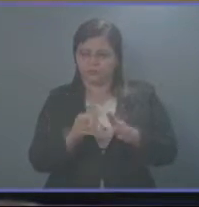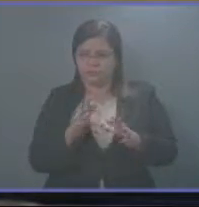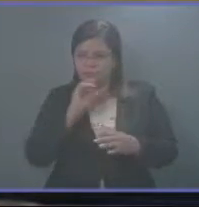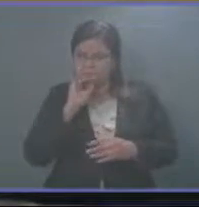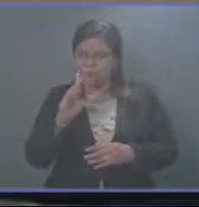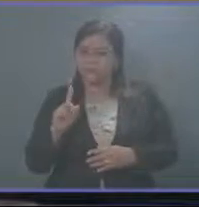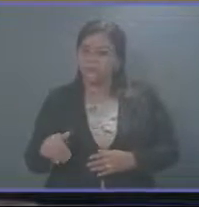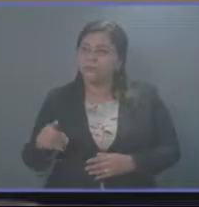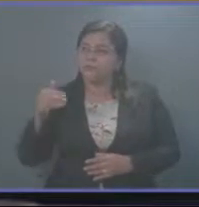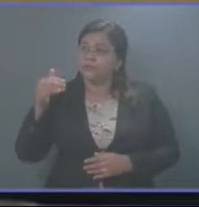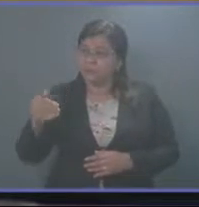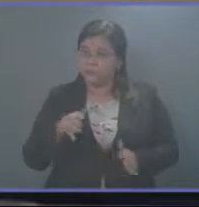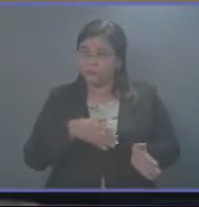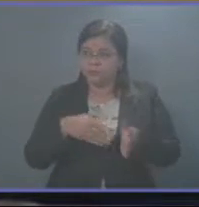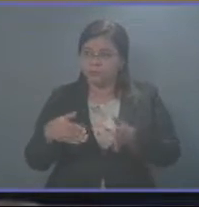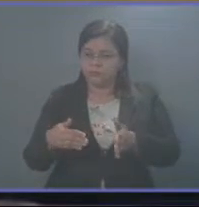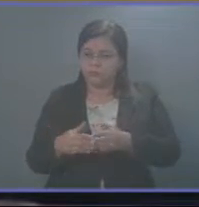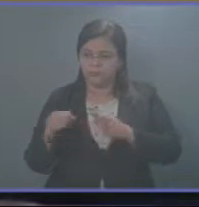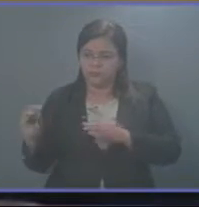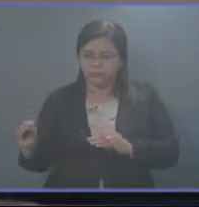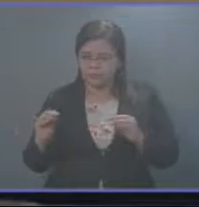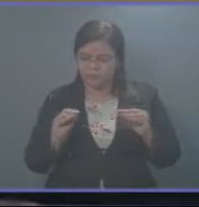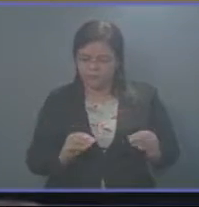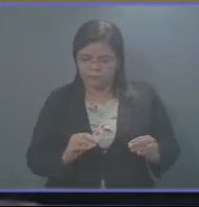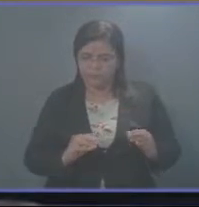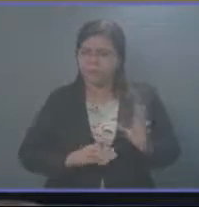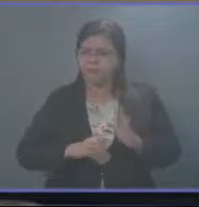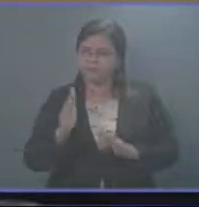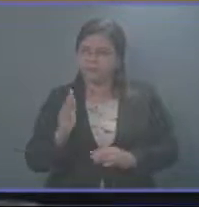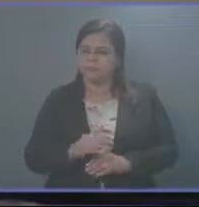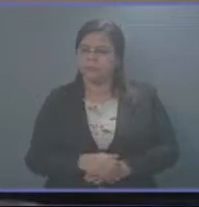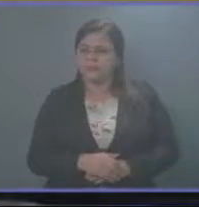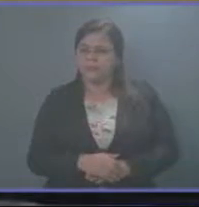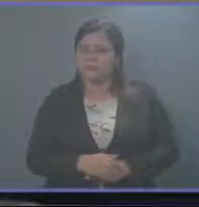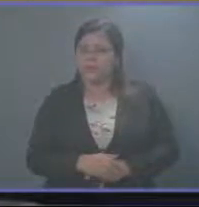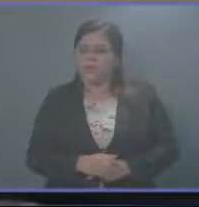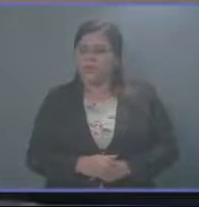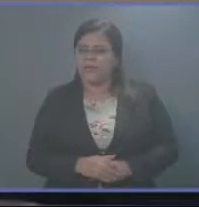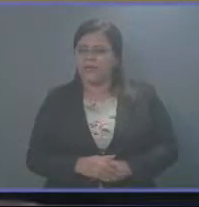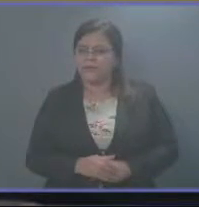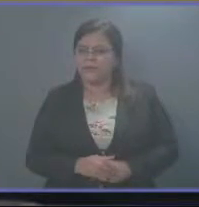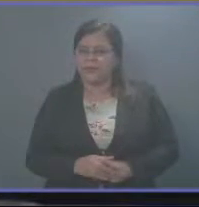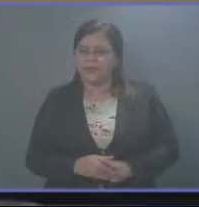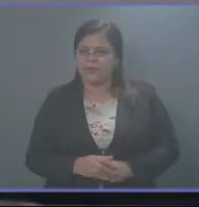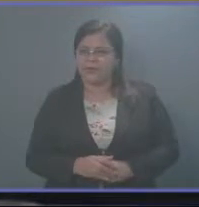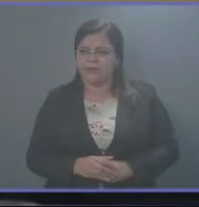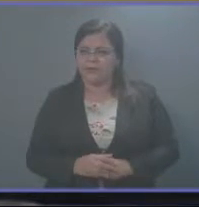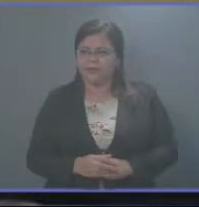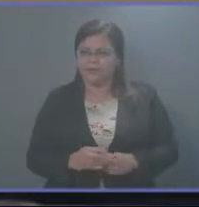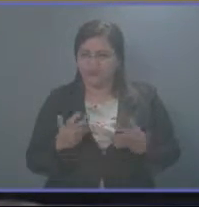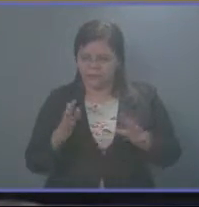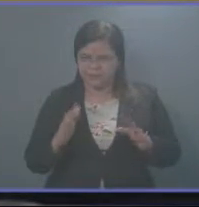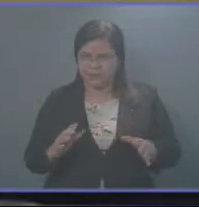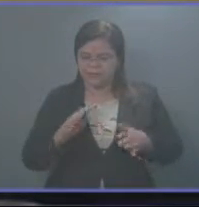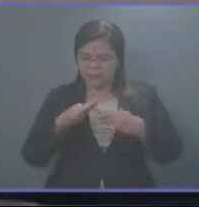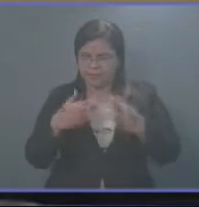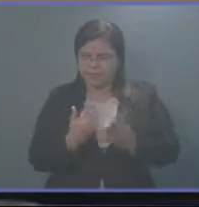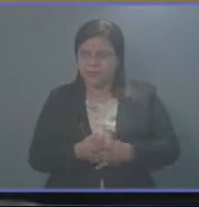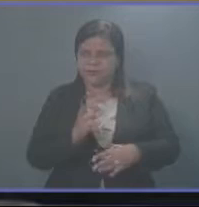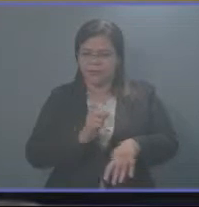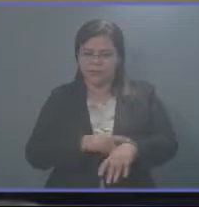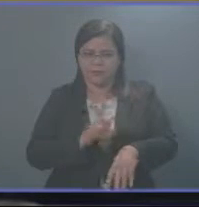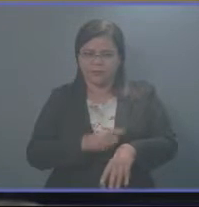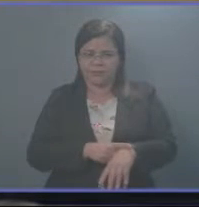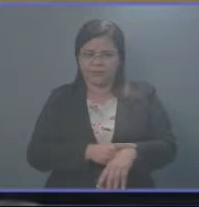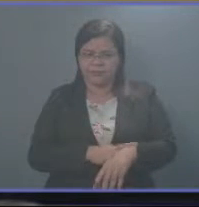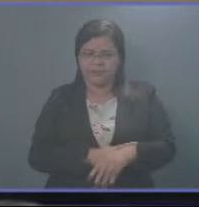año contado a partir de la fecha de su publicación. Romano III, que vencido el plazo del decreto